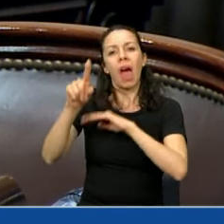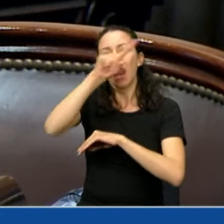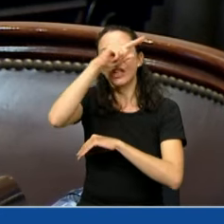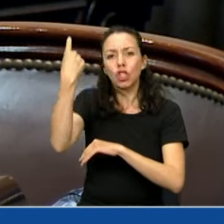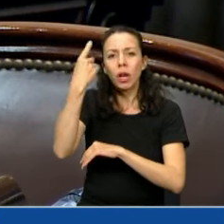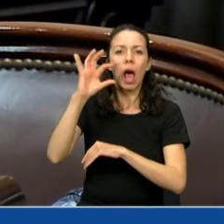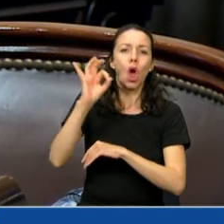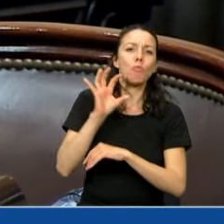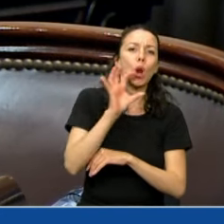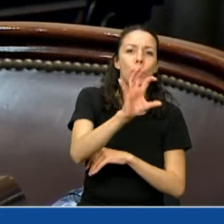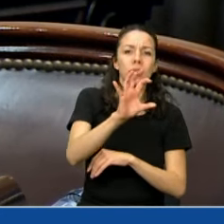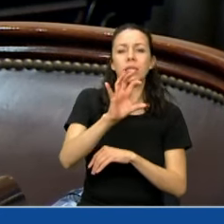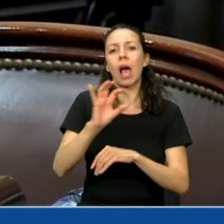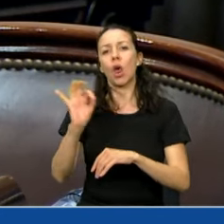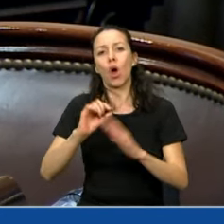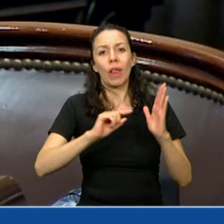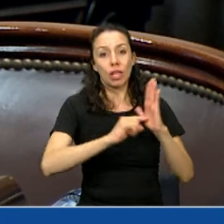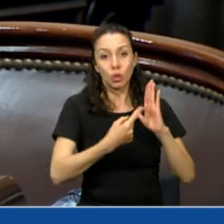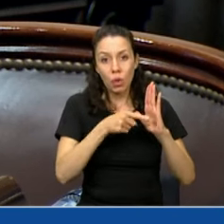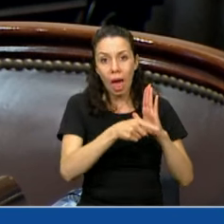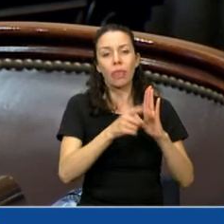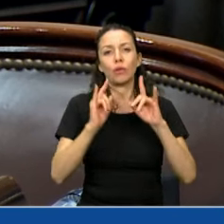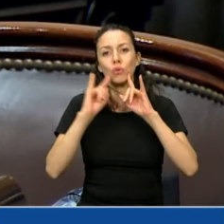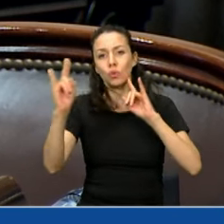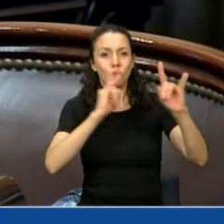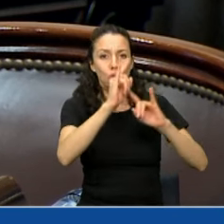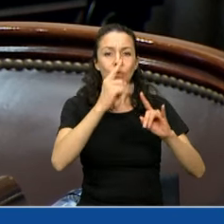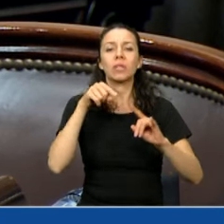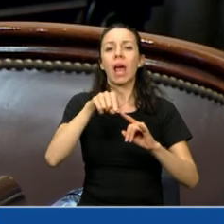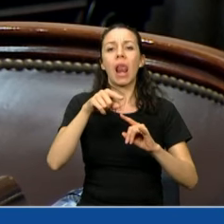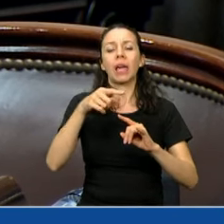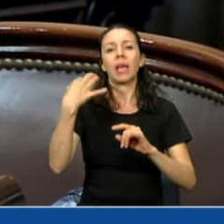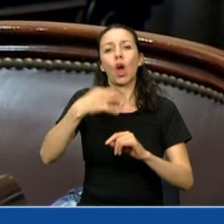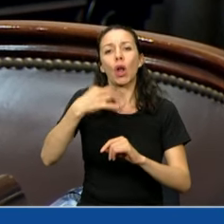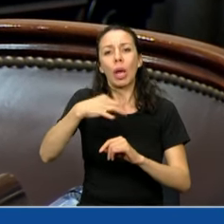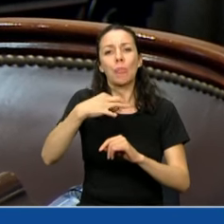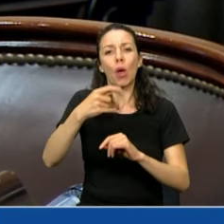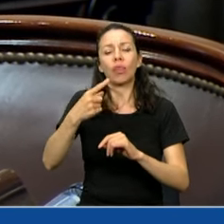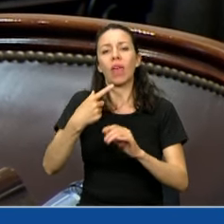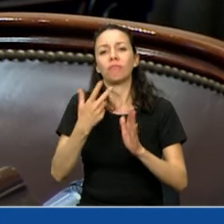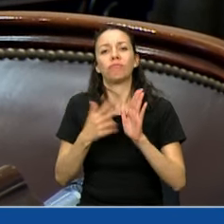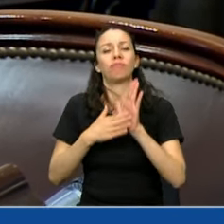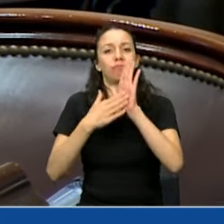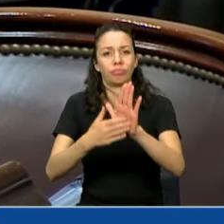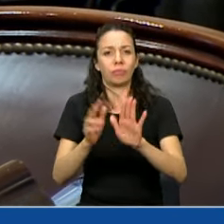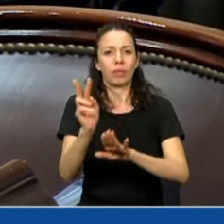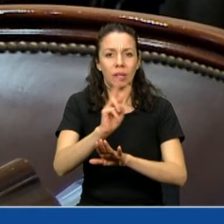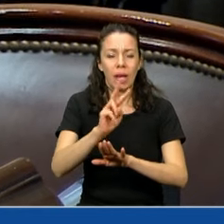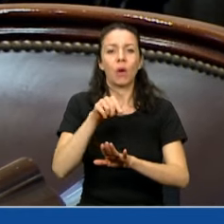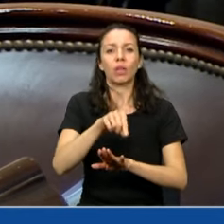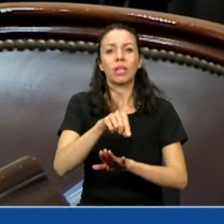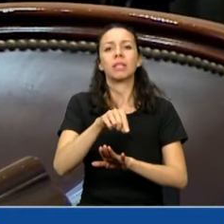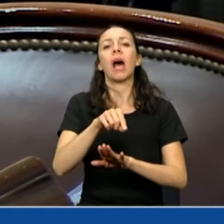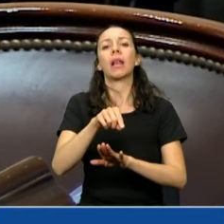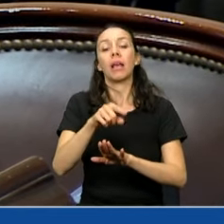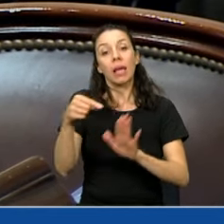provincial de la ciudad Autónoma de Buenos Aires y municipal que corresponda resultando condición indispensable